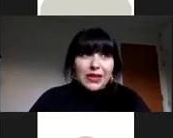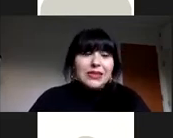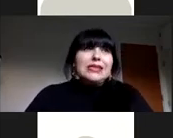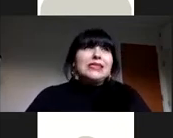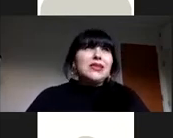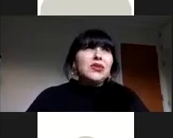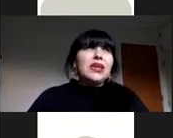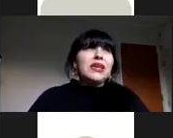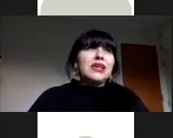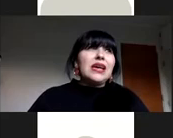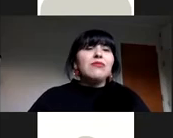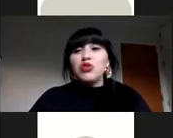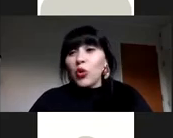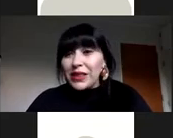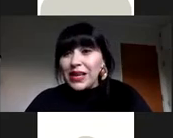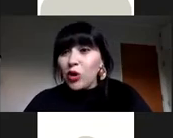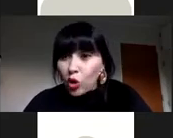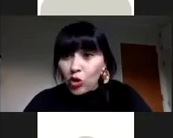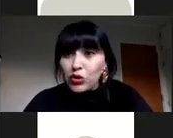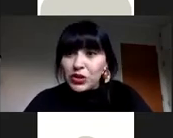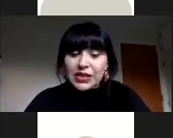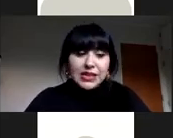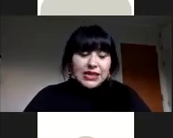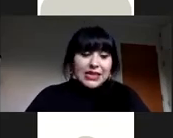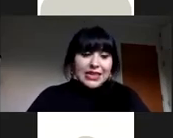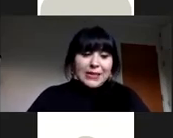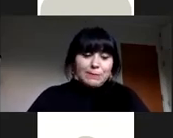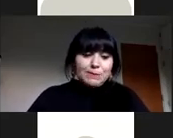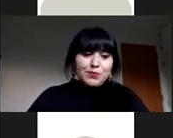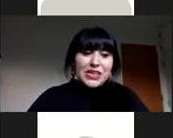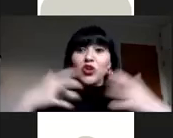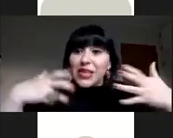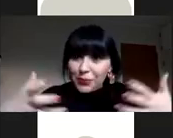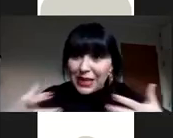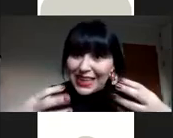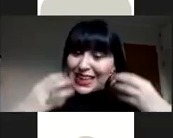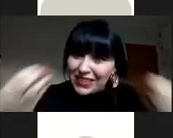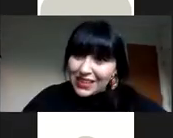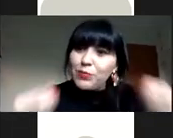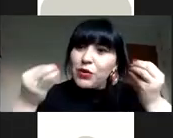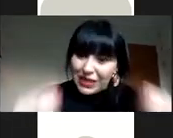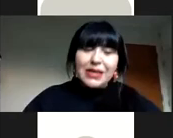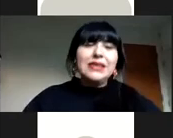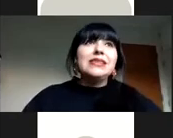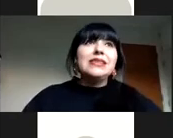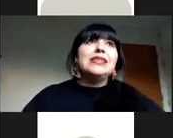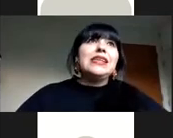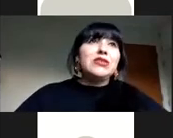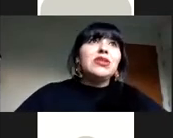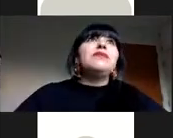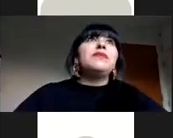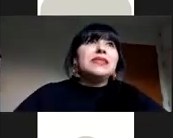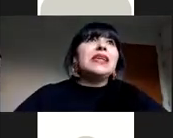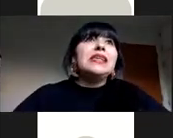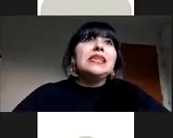papás, siento que hay muchos con vendas en los ojos donde que no quieren ver la gravedad del problema, eso también